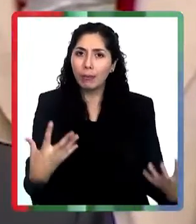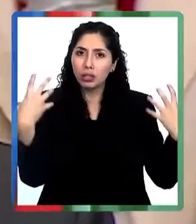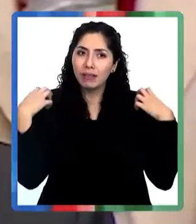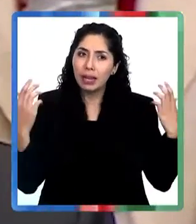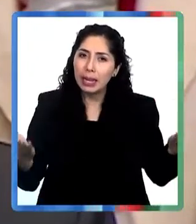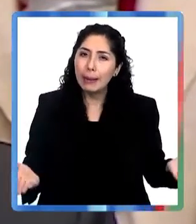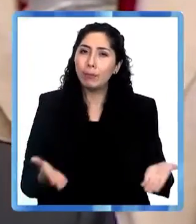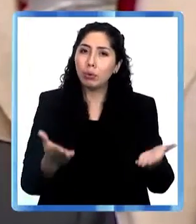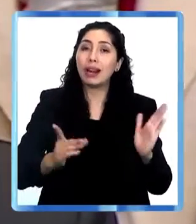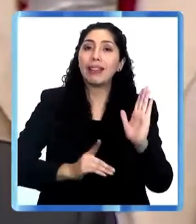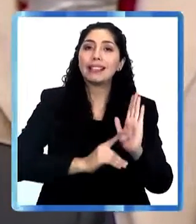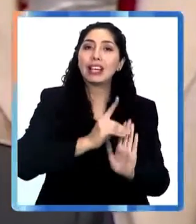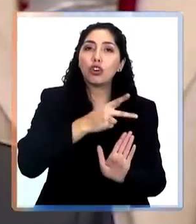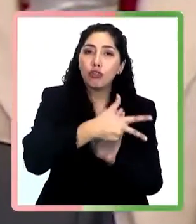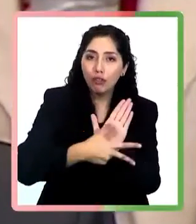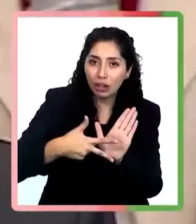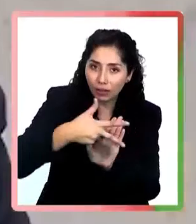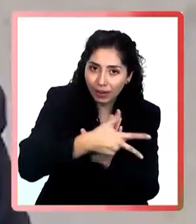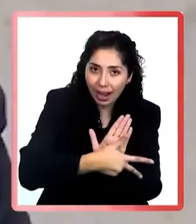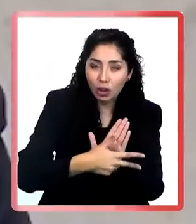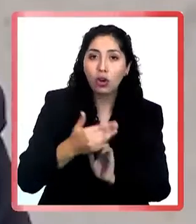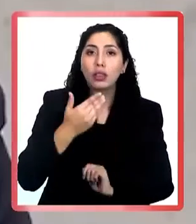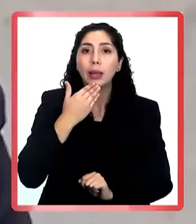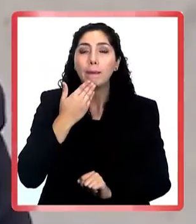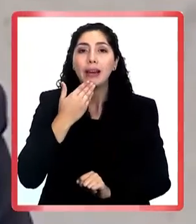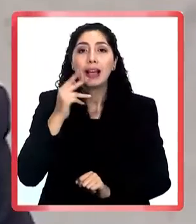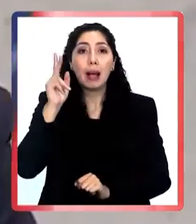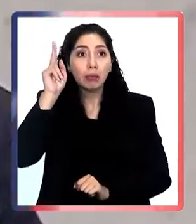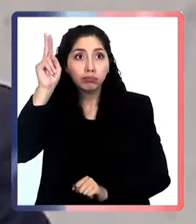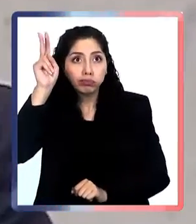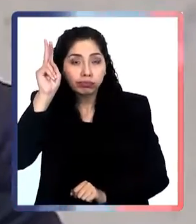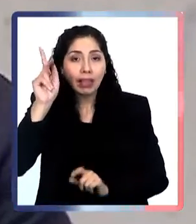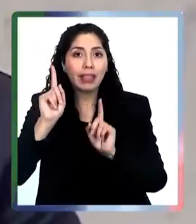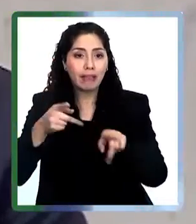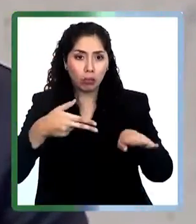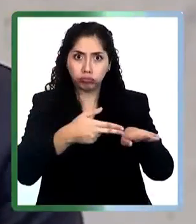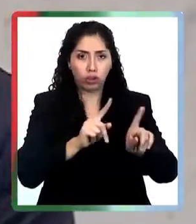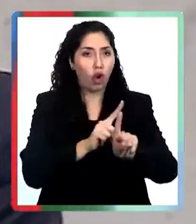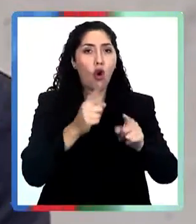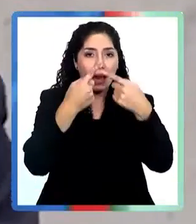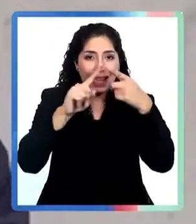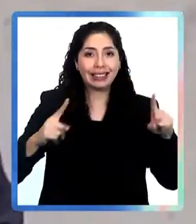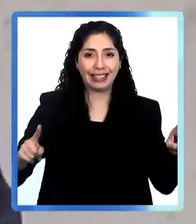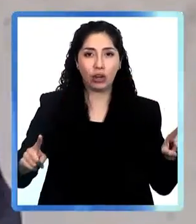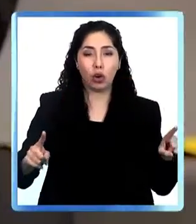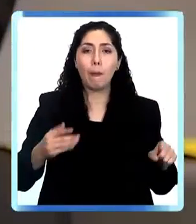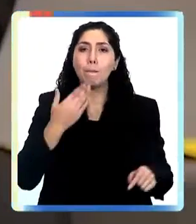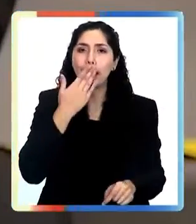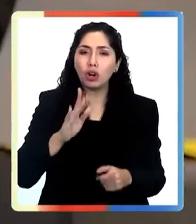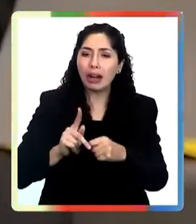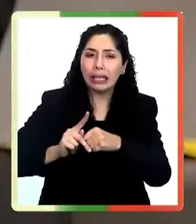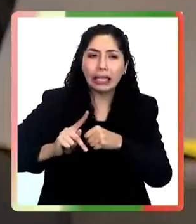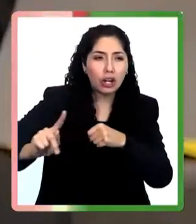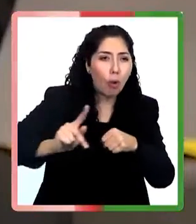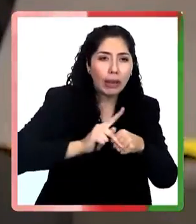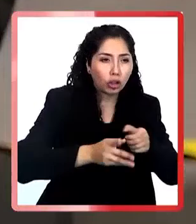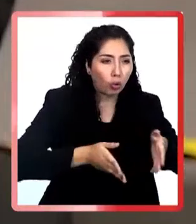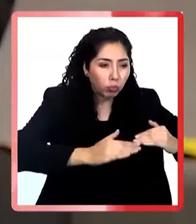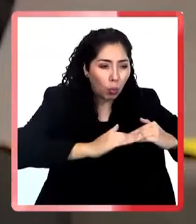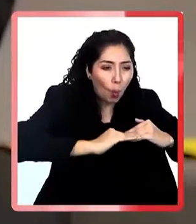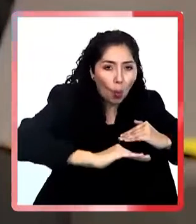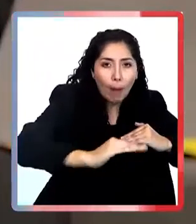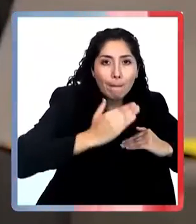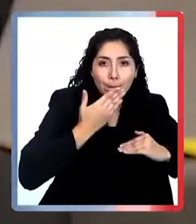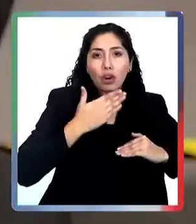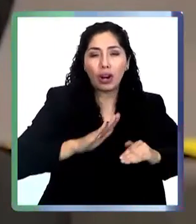el desarrollo ferroviario la electromovilidad del transporte urbano e interurbano y mejorar miles de kilómetros de infraestructura vial